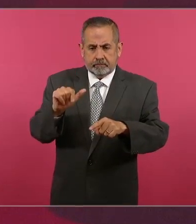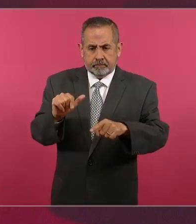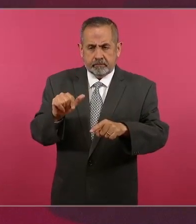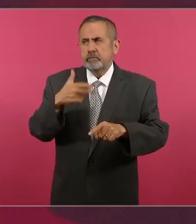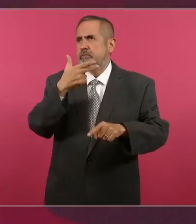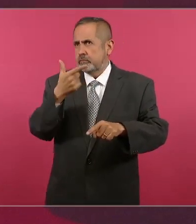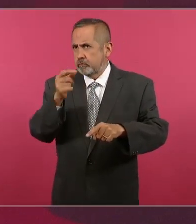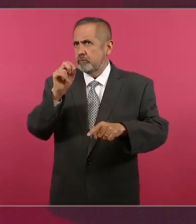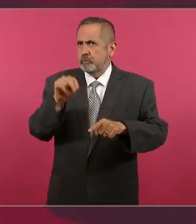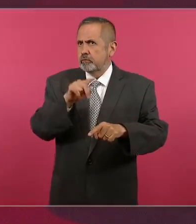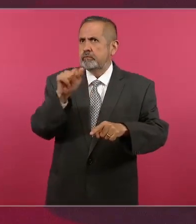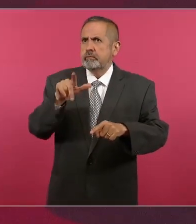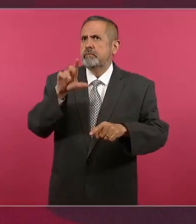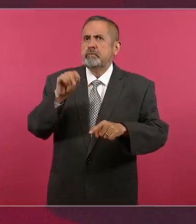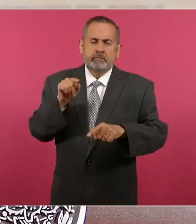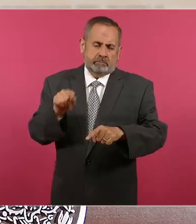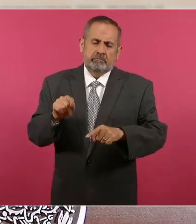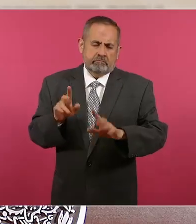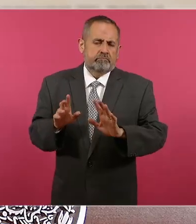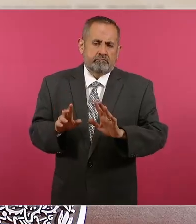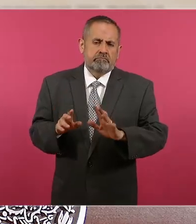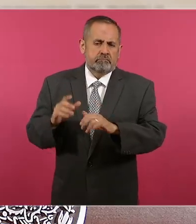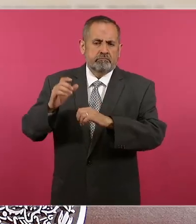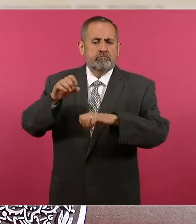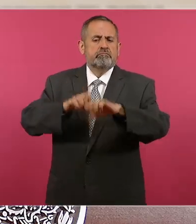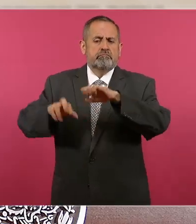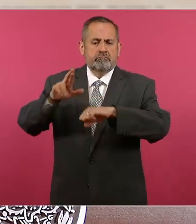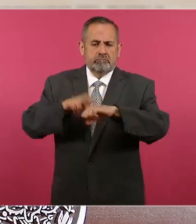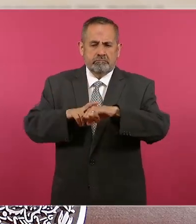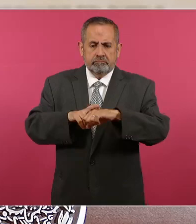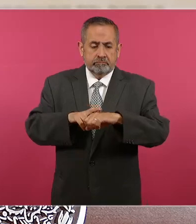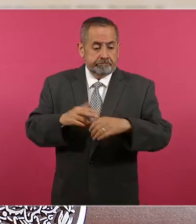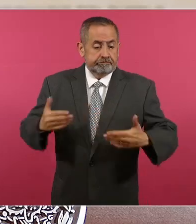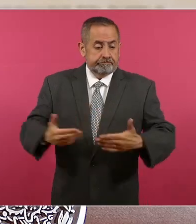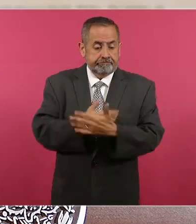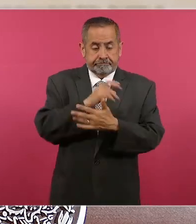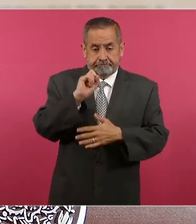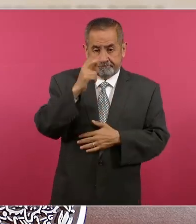Gonzalo Martínez Corvalá, de San Luis Potosí.